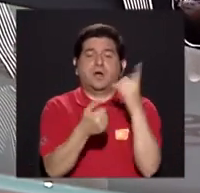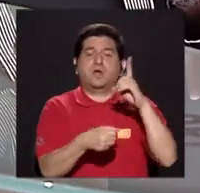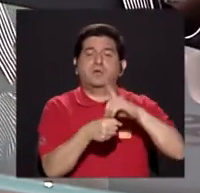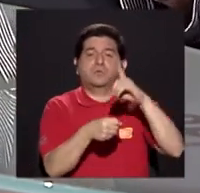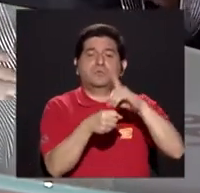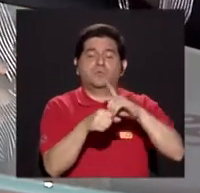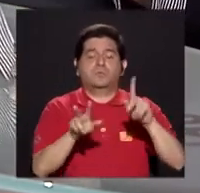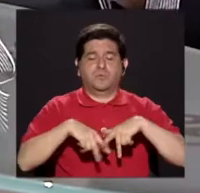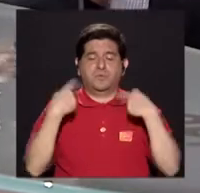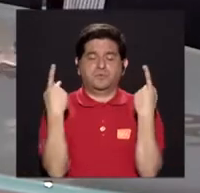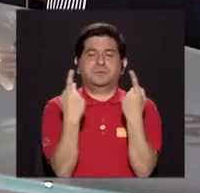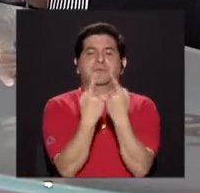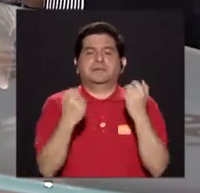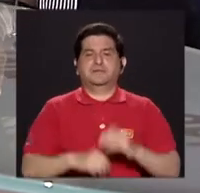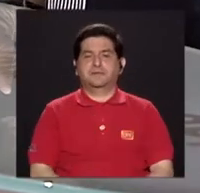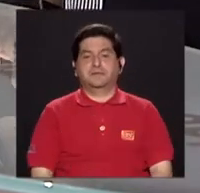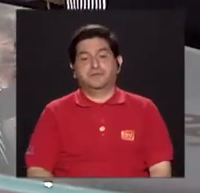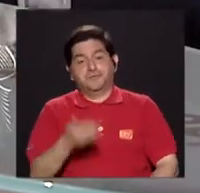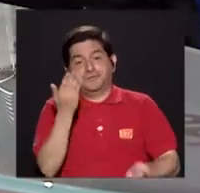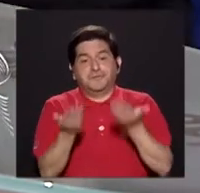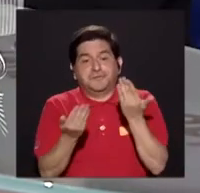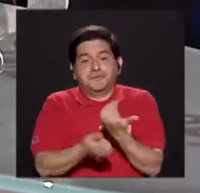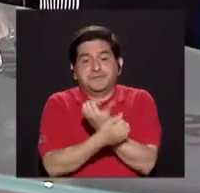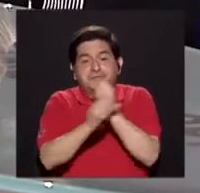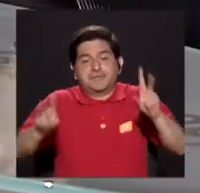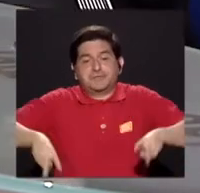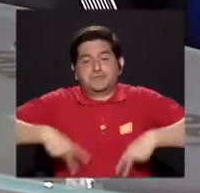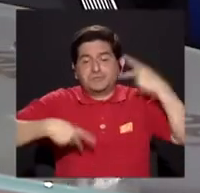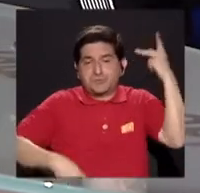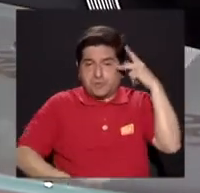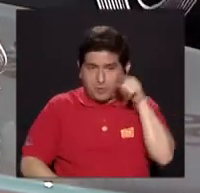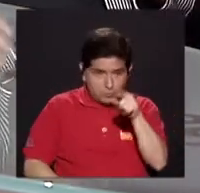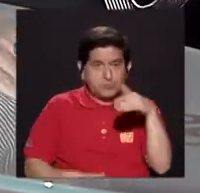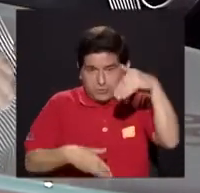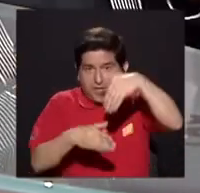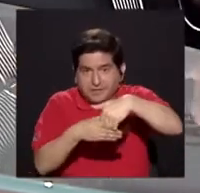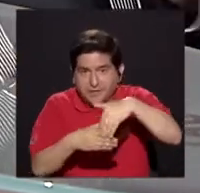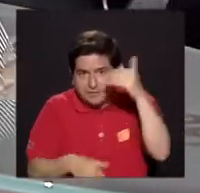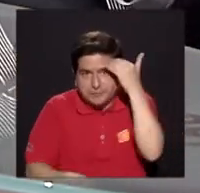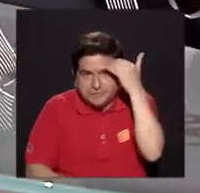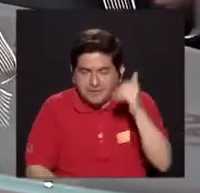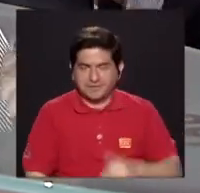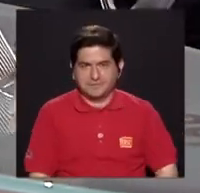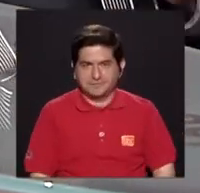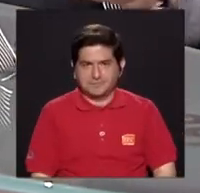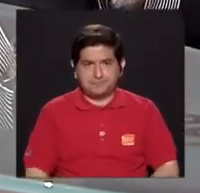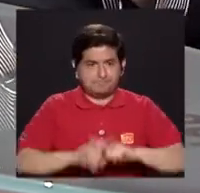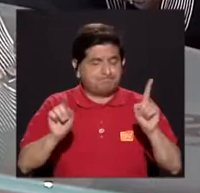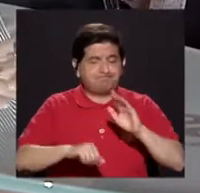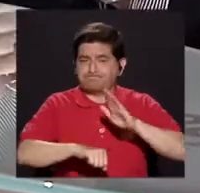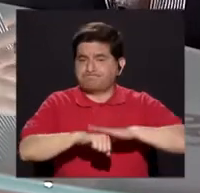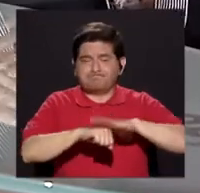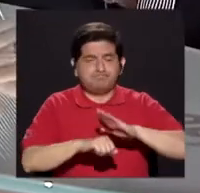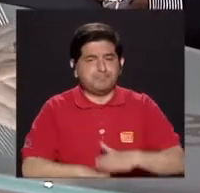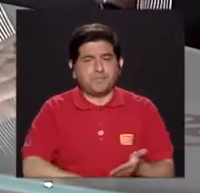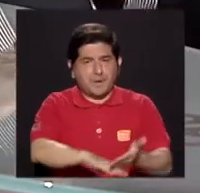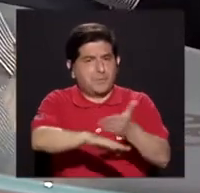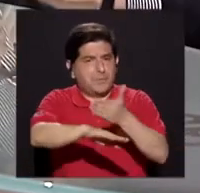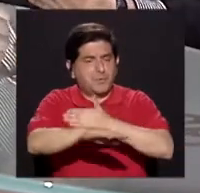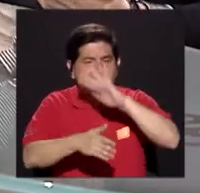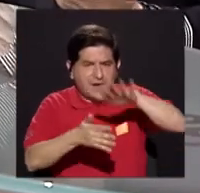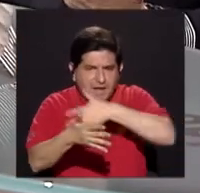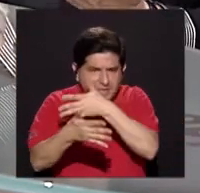parece eso... Digo, probablemente es la forma de sobrevivir en política, vos que has estado allí, pero bueno, entonces con eso no permite que avance también la agenda